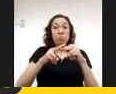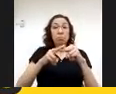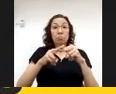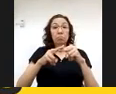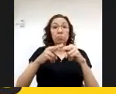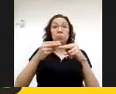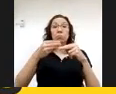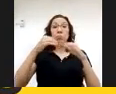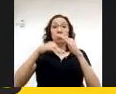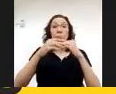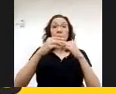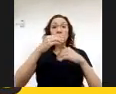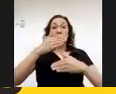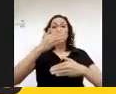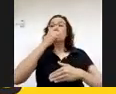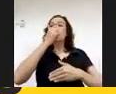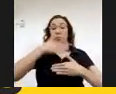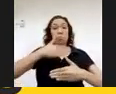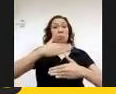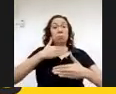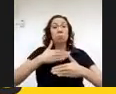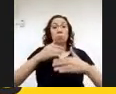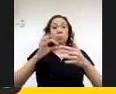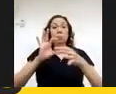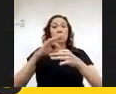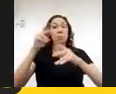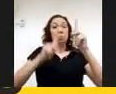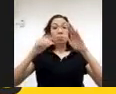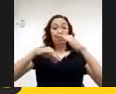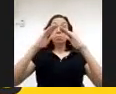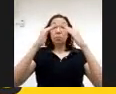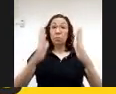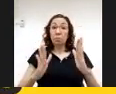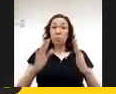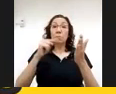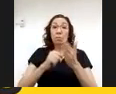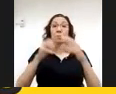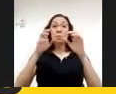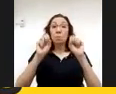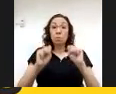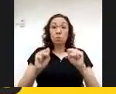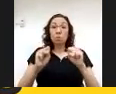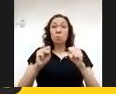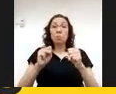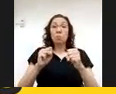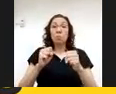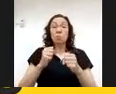de las personas en la casa, y eso podría contribuir a que haya una